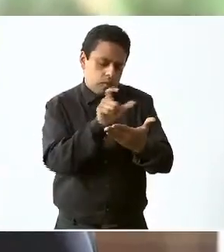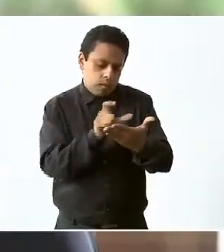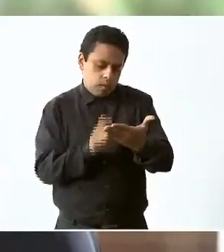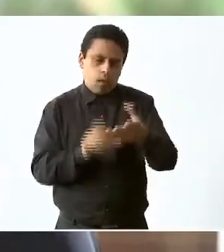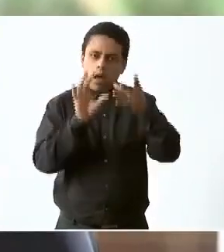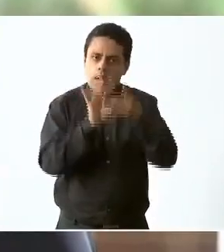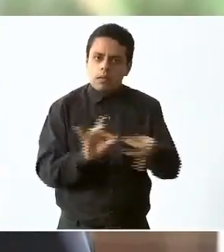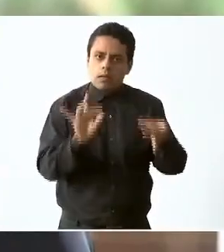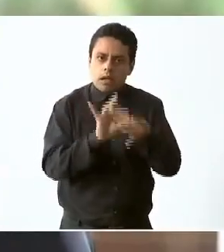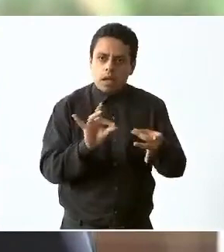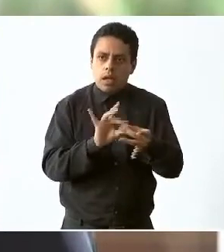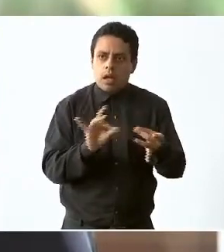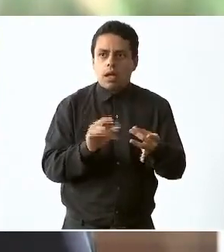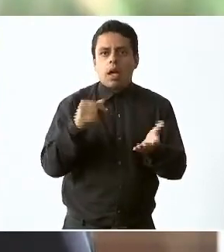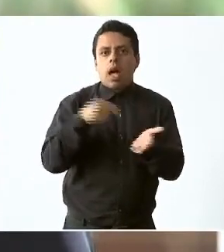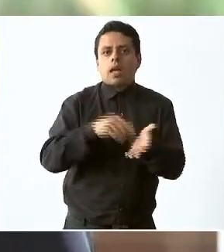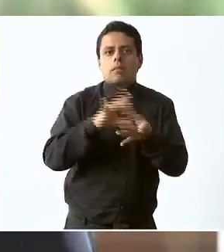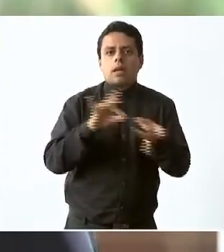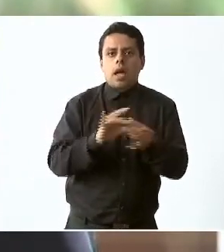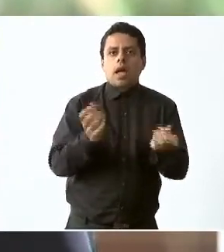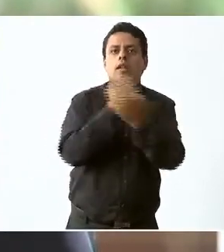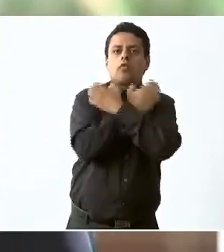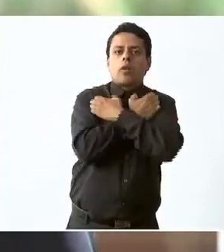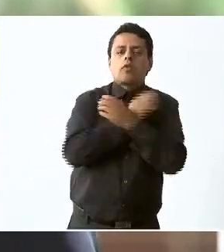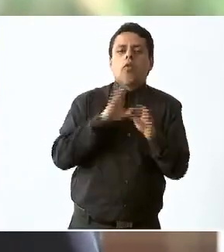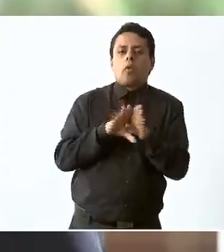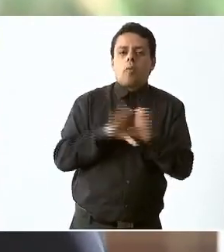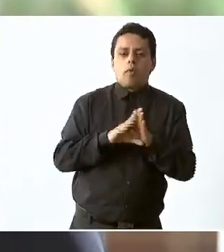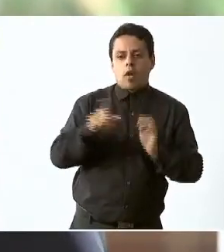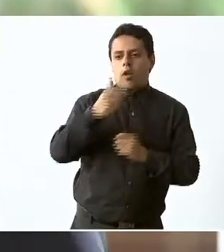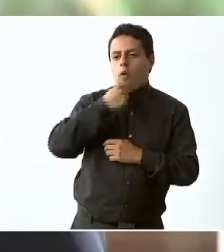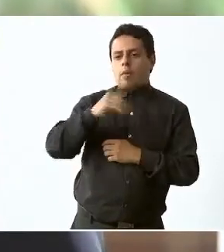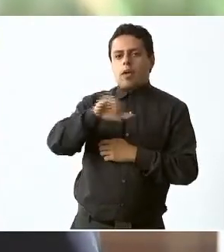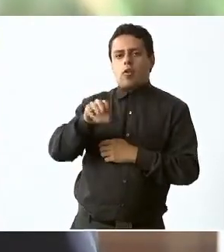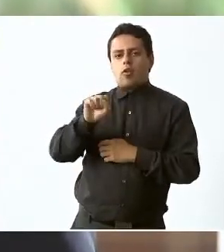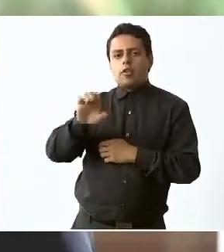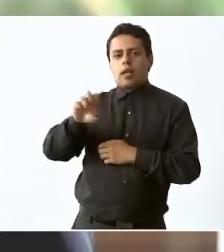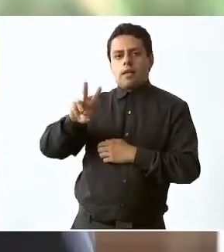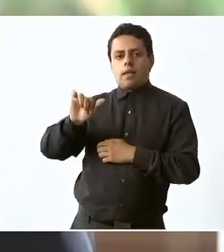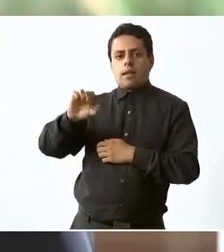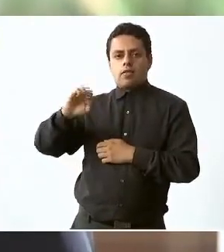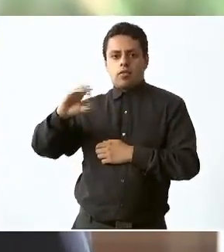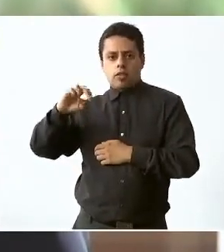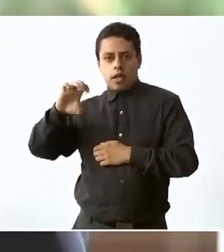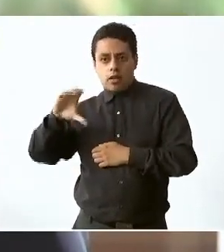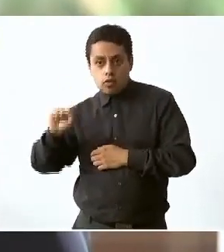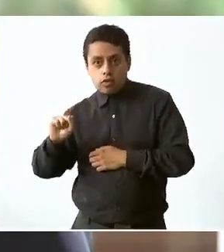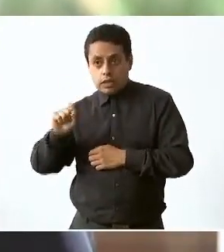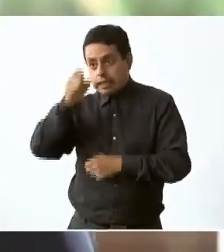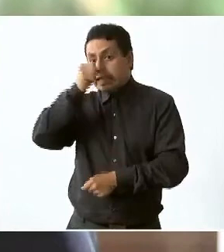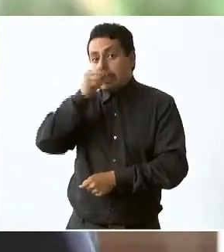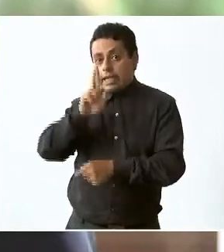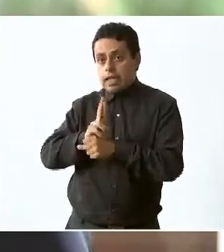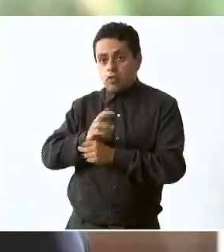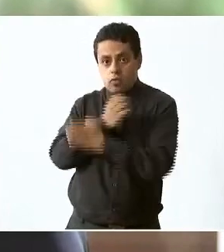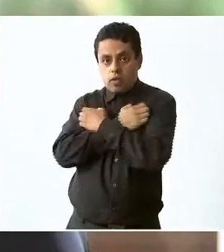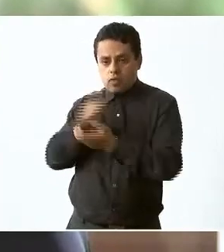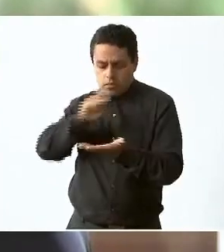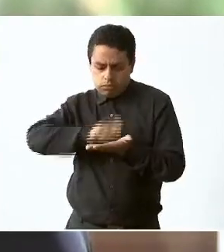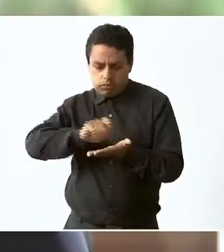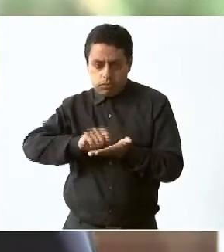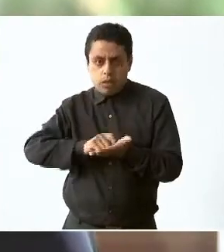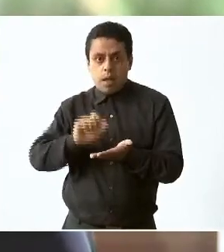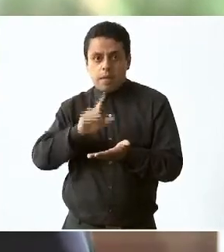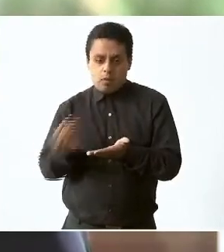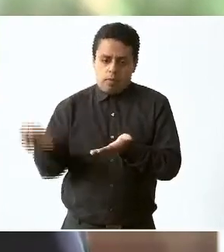idearios del proyecto educativo y de nación de José Vasconcelos, los anhelos de toda una generación. Estos anhelos